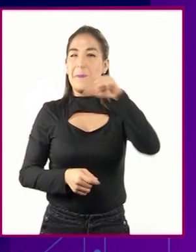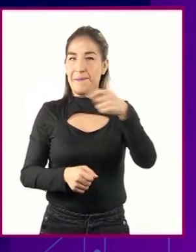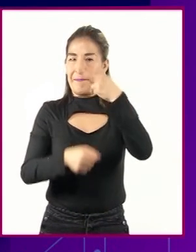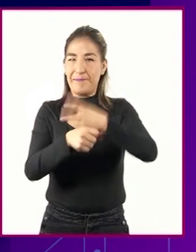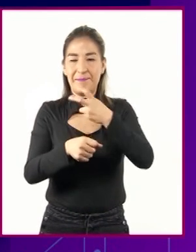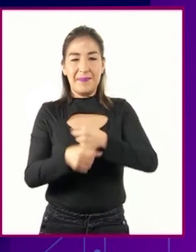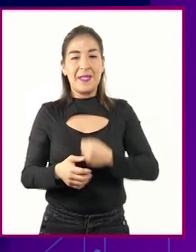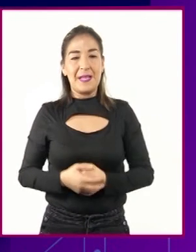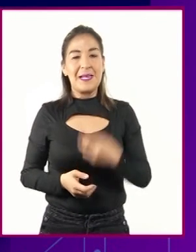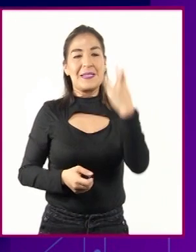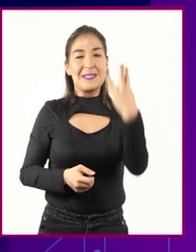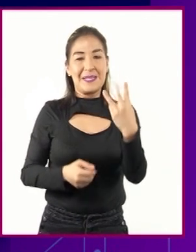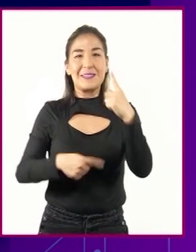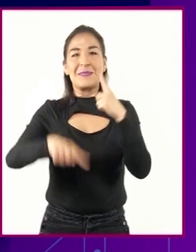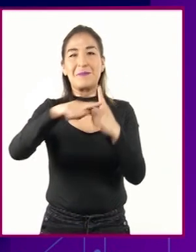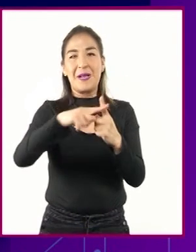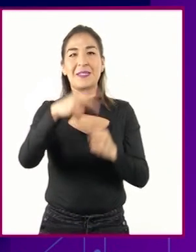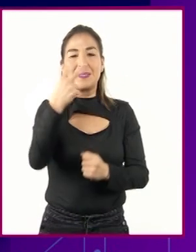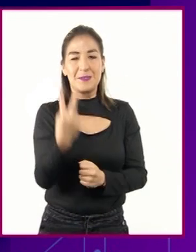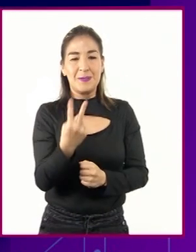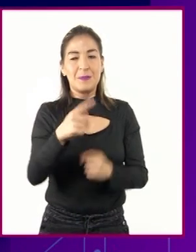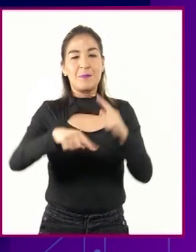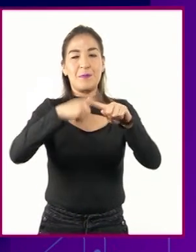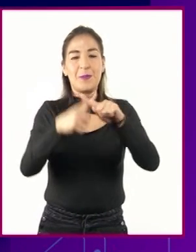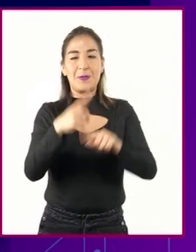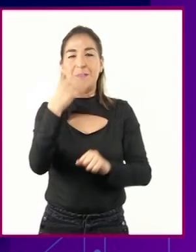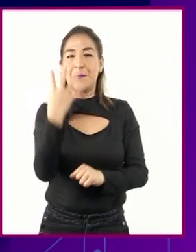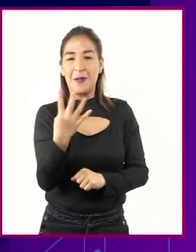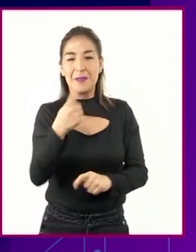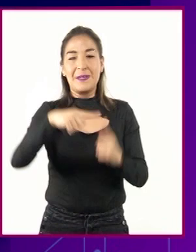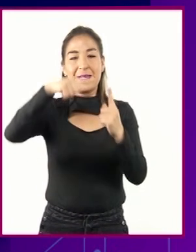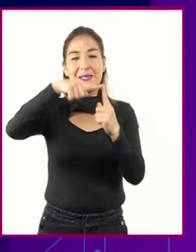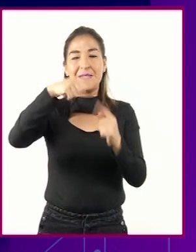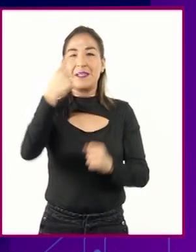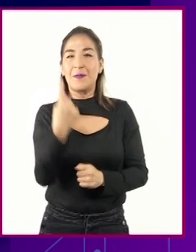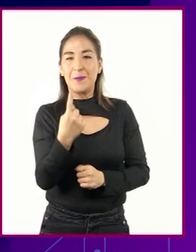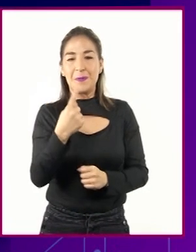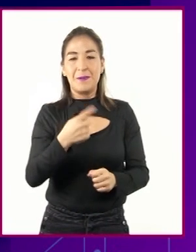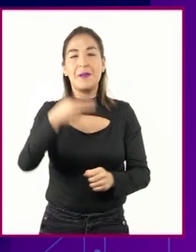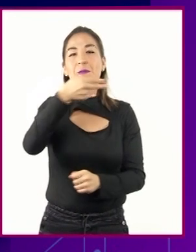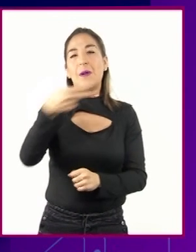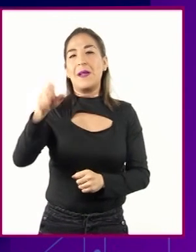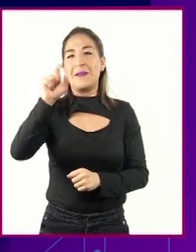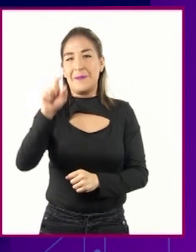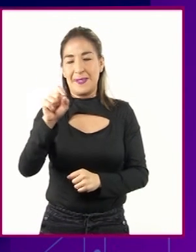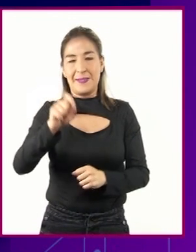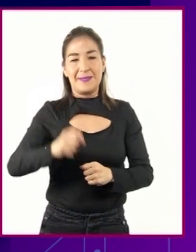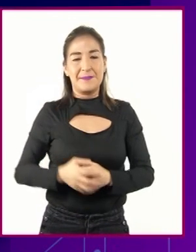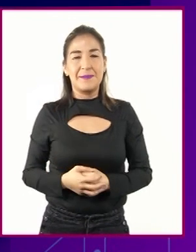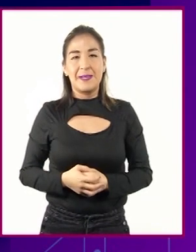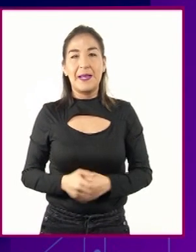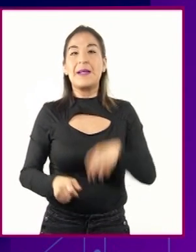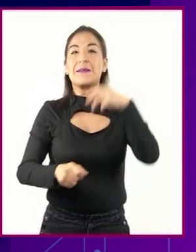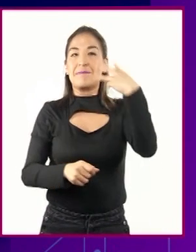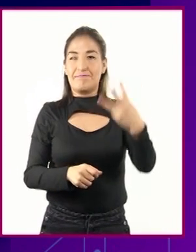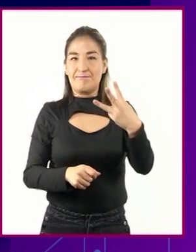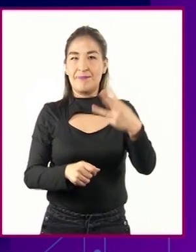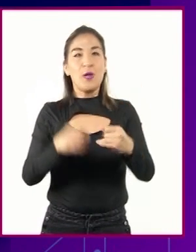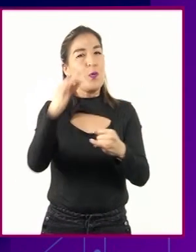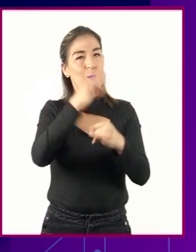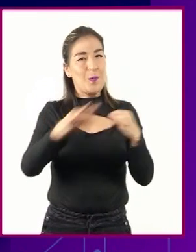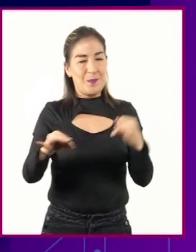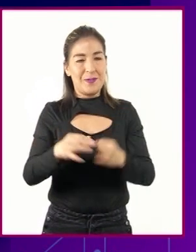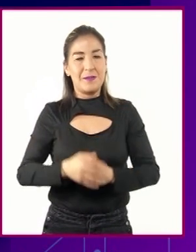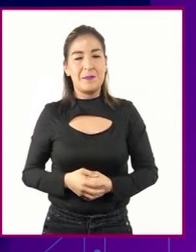es 3 más 2 por 4 entre 1 igual a 20. La tercera y